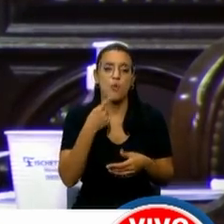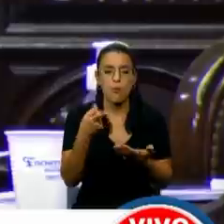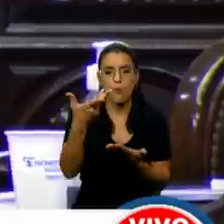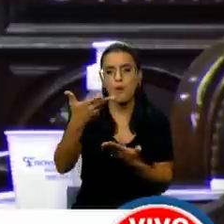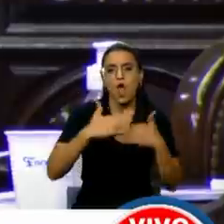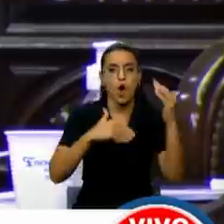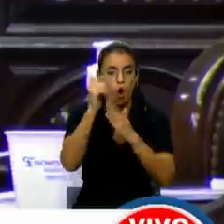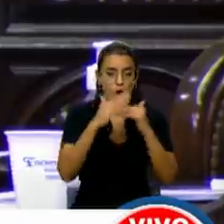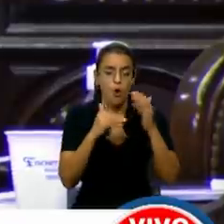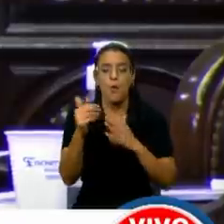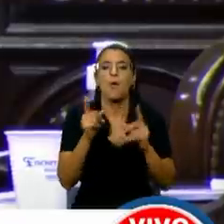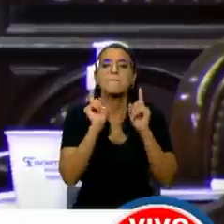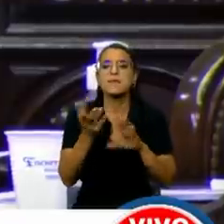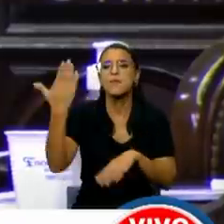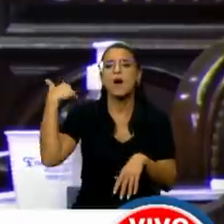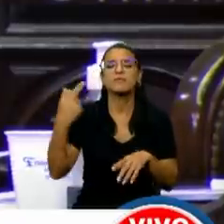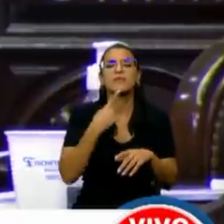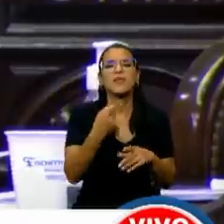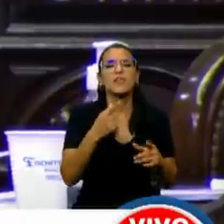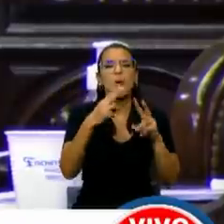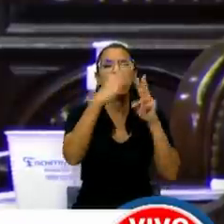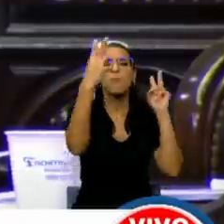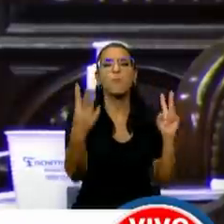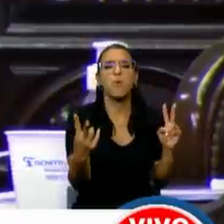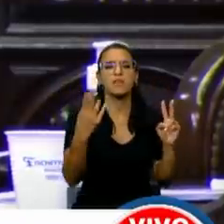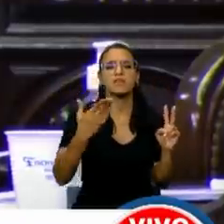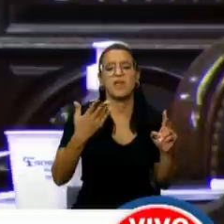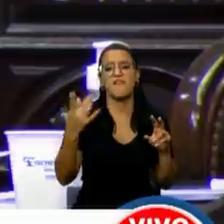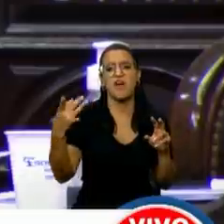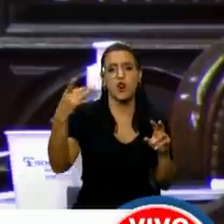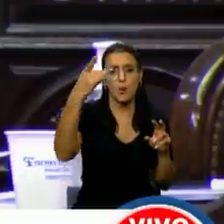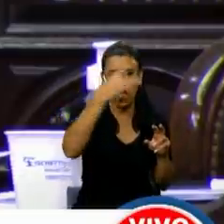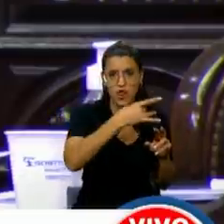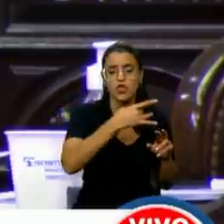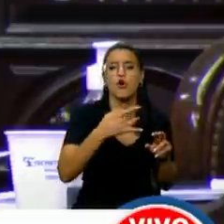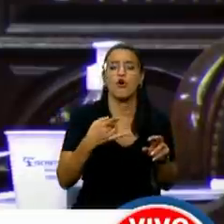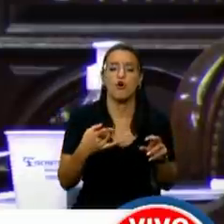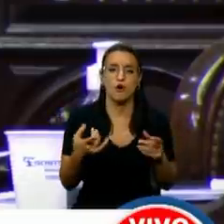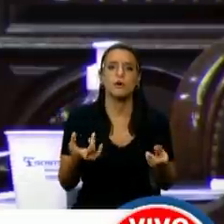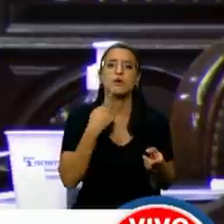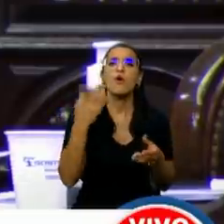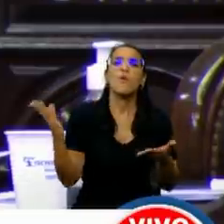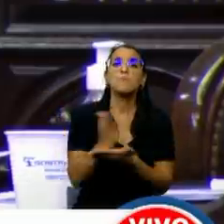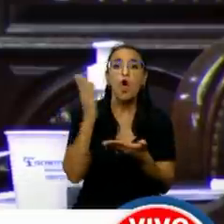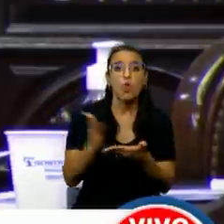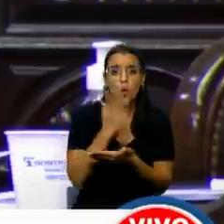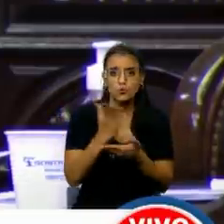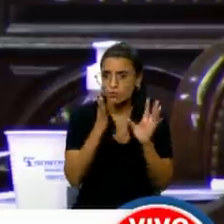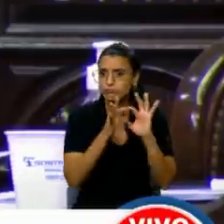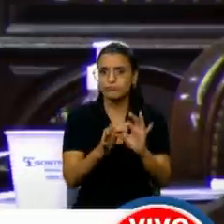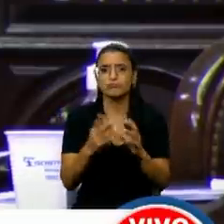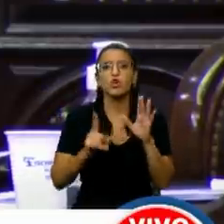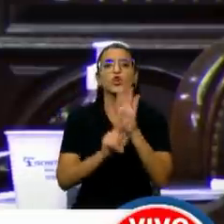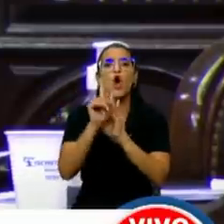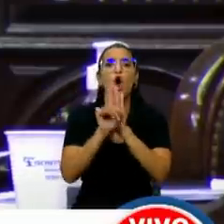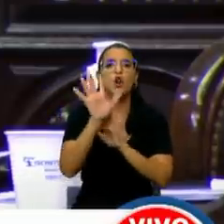significa este presupuesto recién se habló del puente del famoso puente ferroviario que tiene que ver con la producción en el